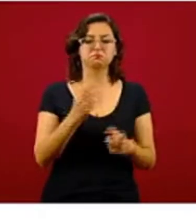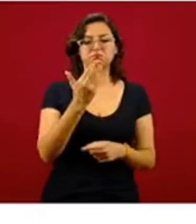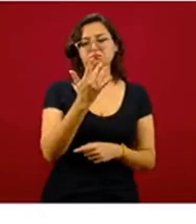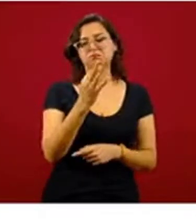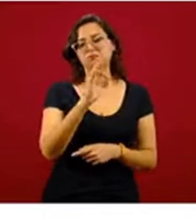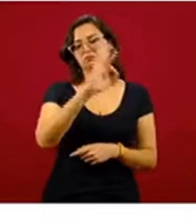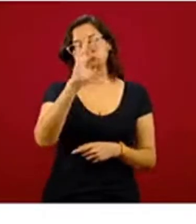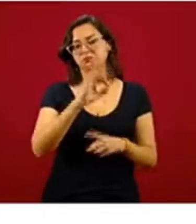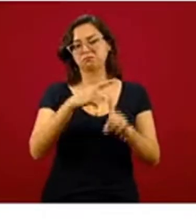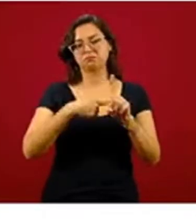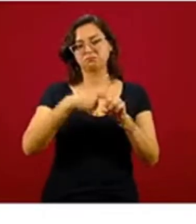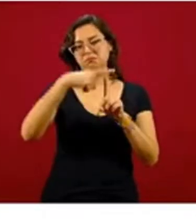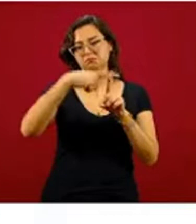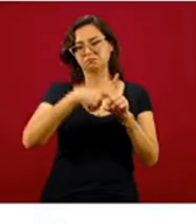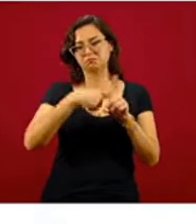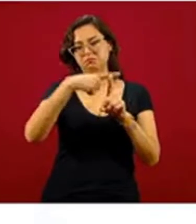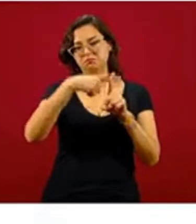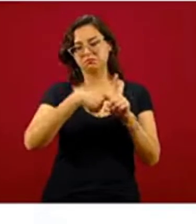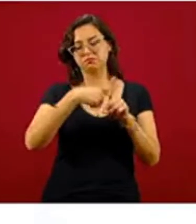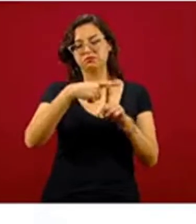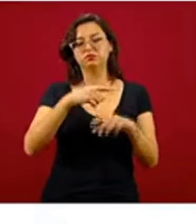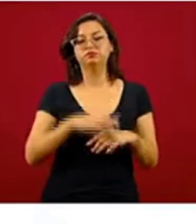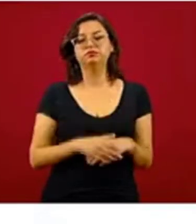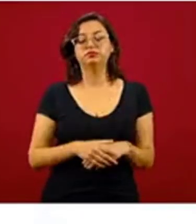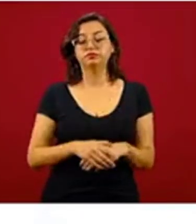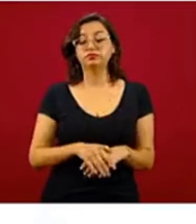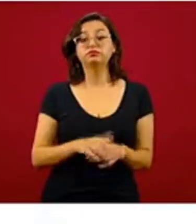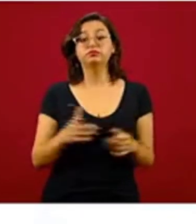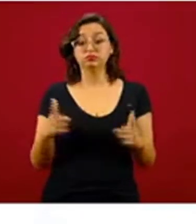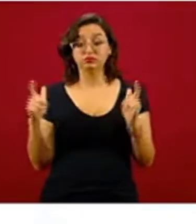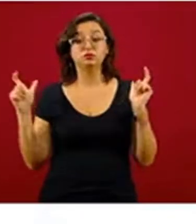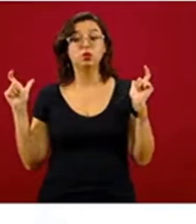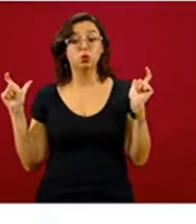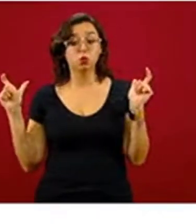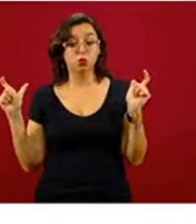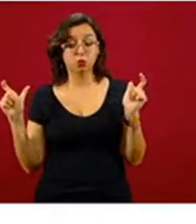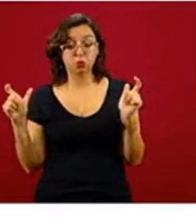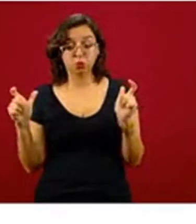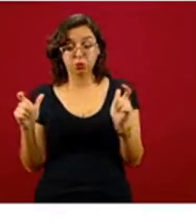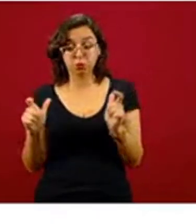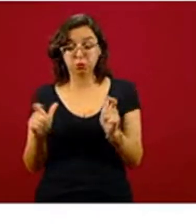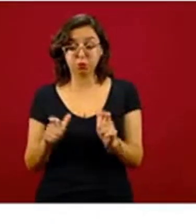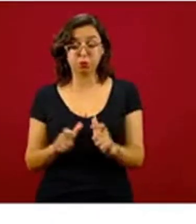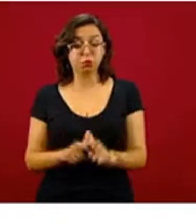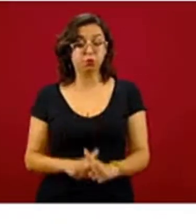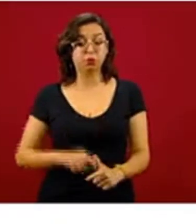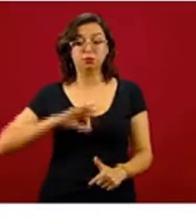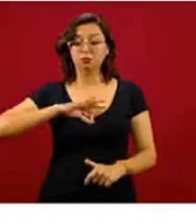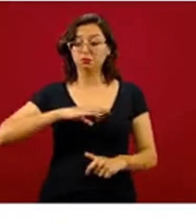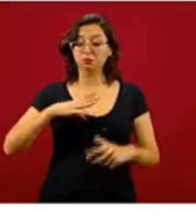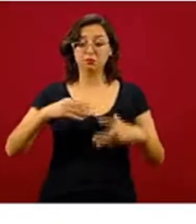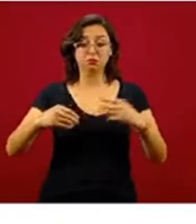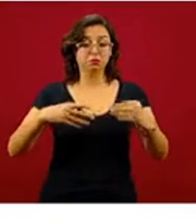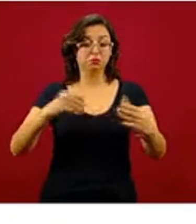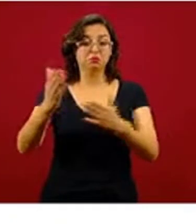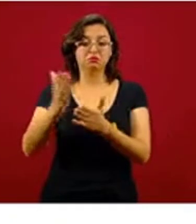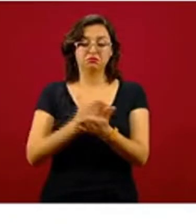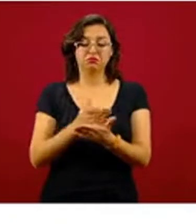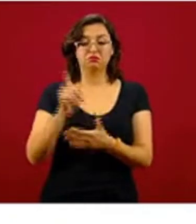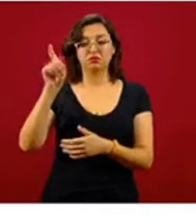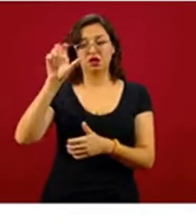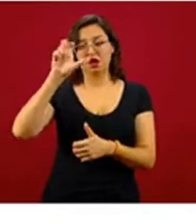del 50%. El que sí ha tenido una reducción importante en función de la pandemia activa es la región de Europa,